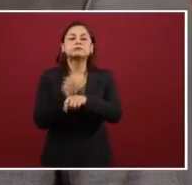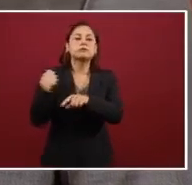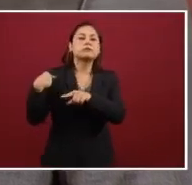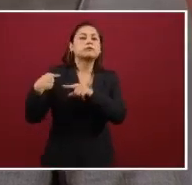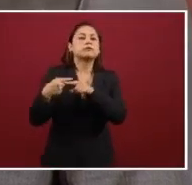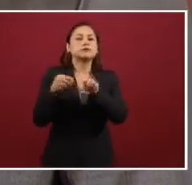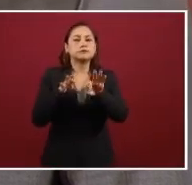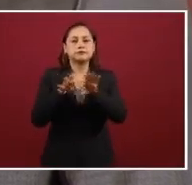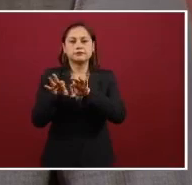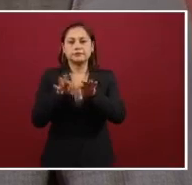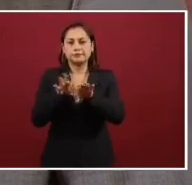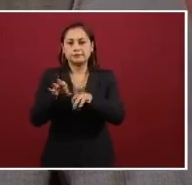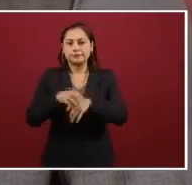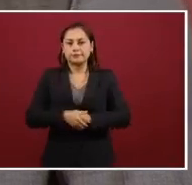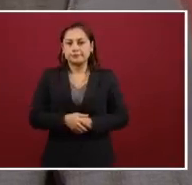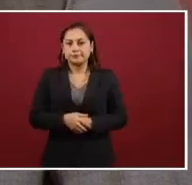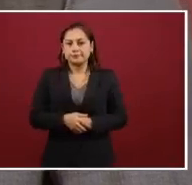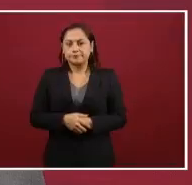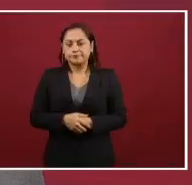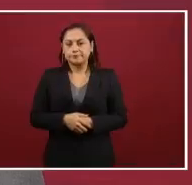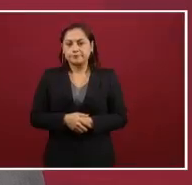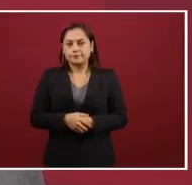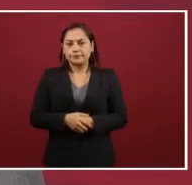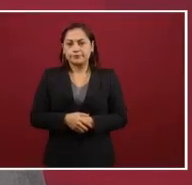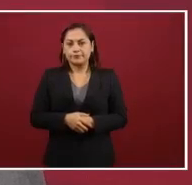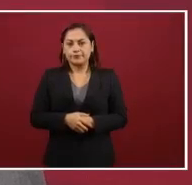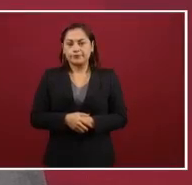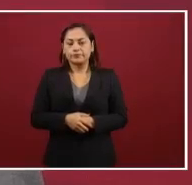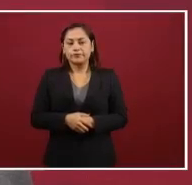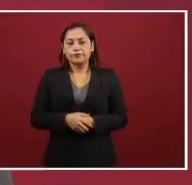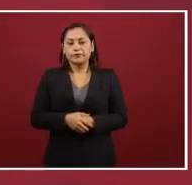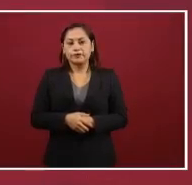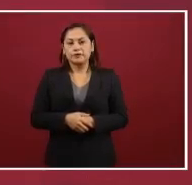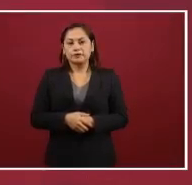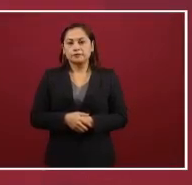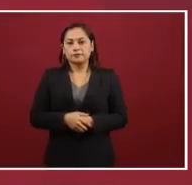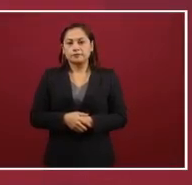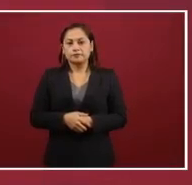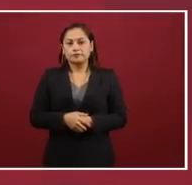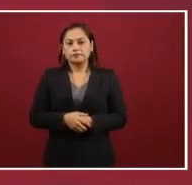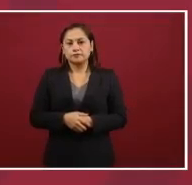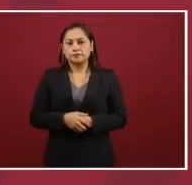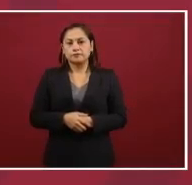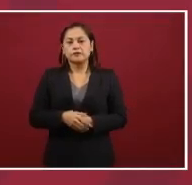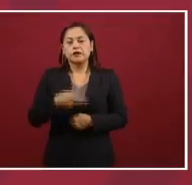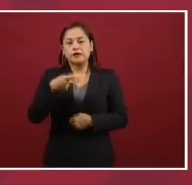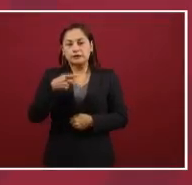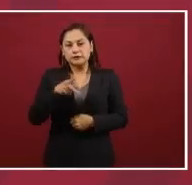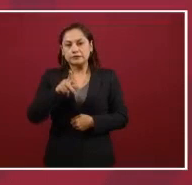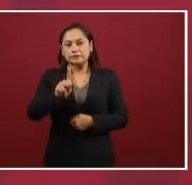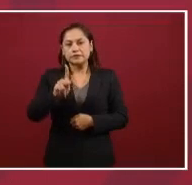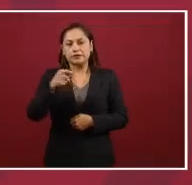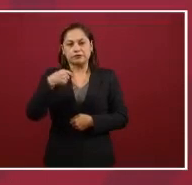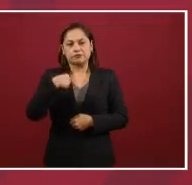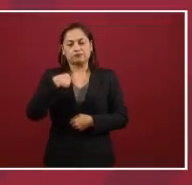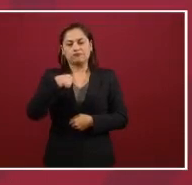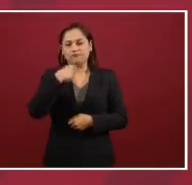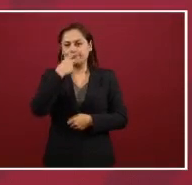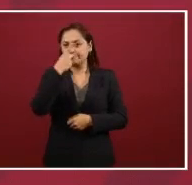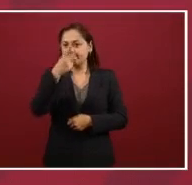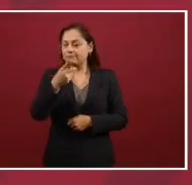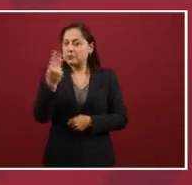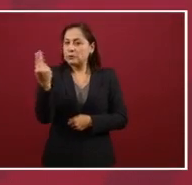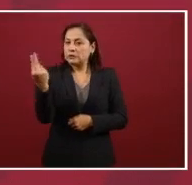Solo debemos de tener en cuenta el antecedente.